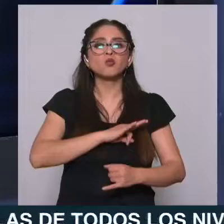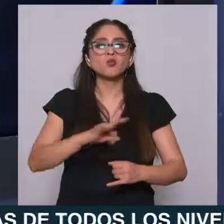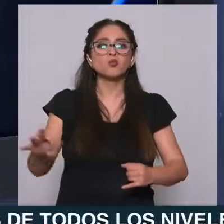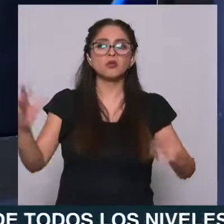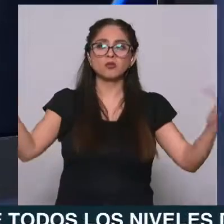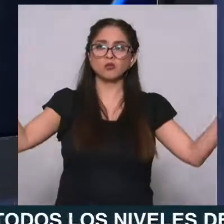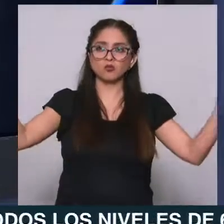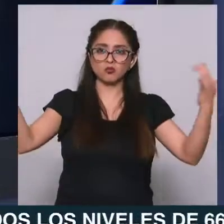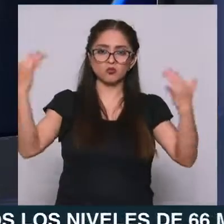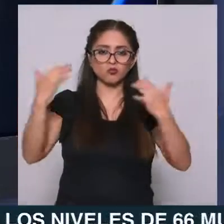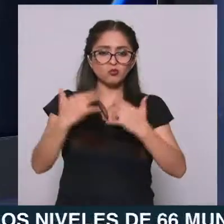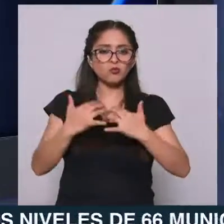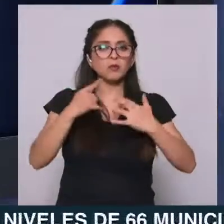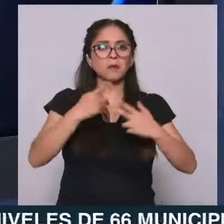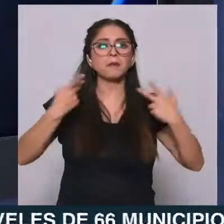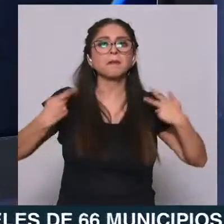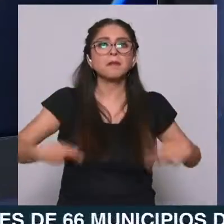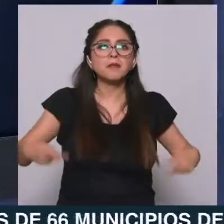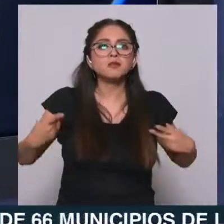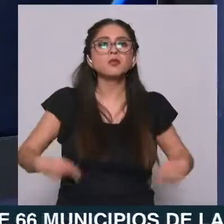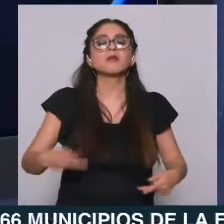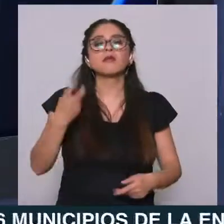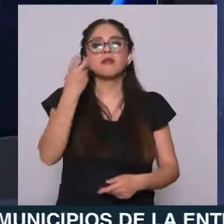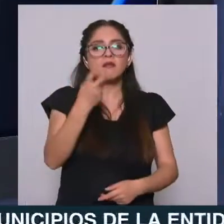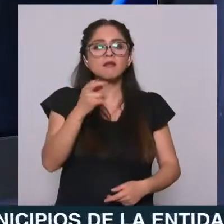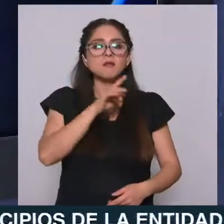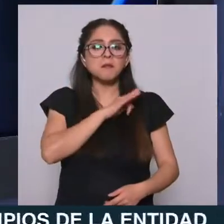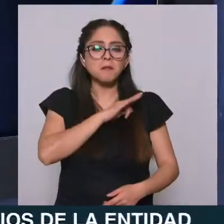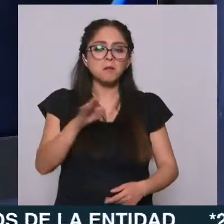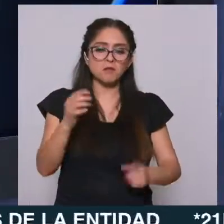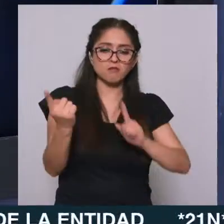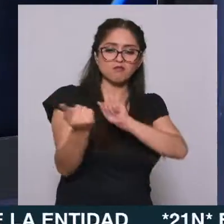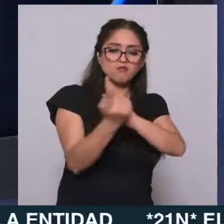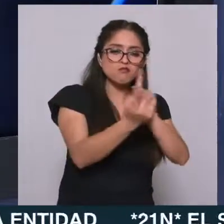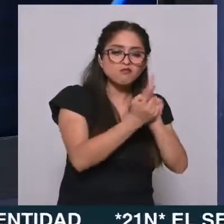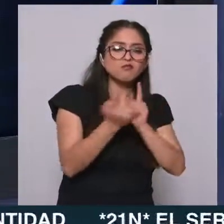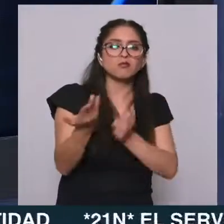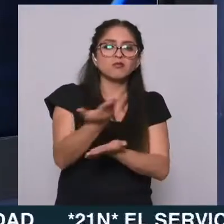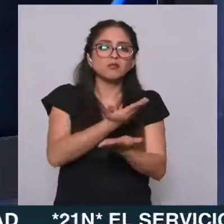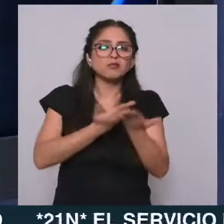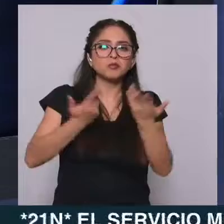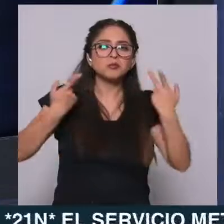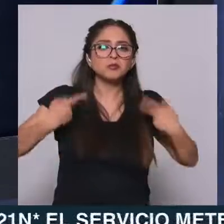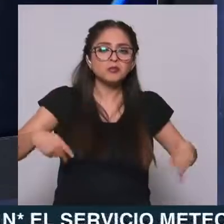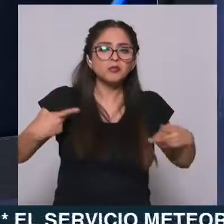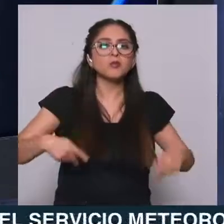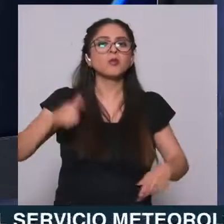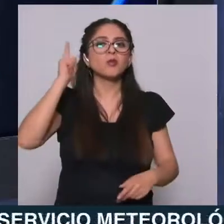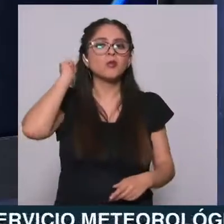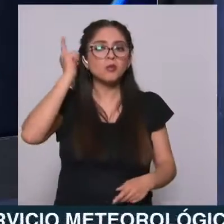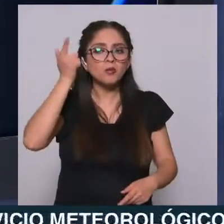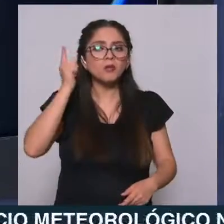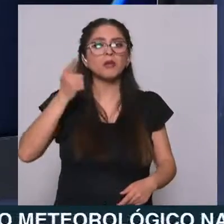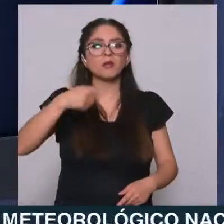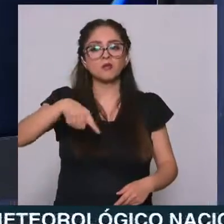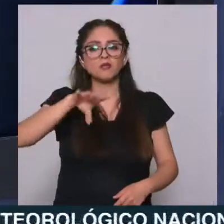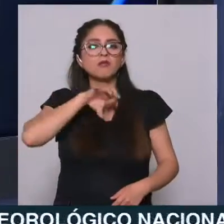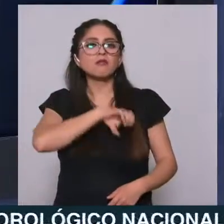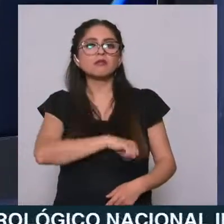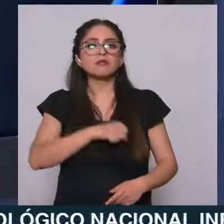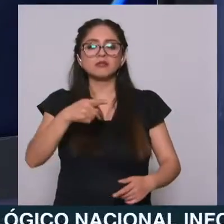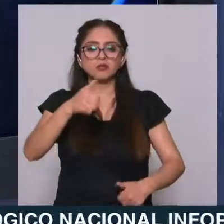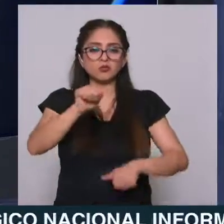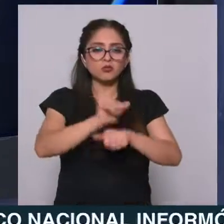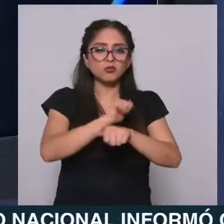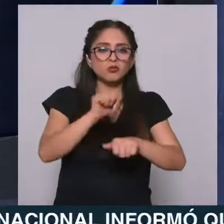Sí, eso Entonces, es fantástico. Bueno, es padrísimo poder convivir con ellos y bueno, ojalá y y les podamos brindar un buen show y